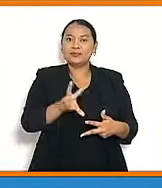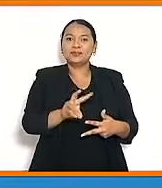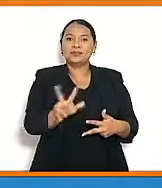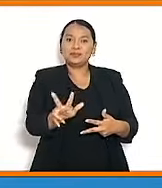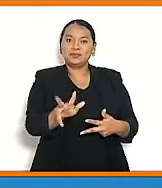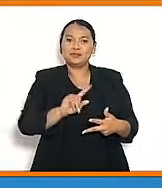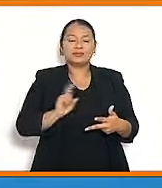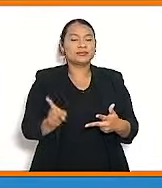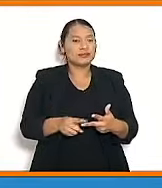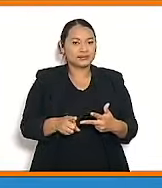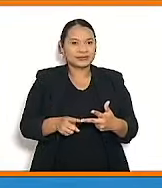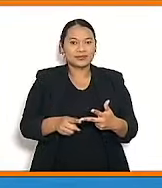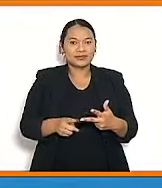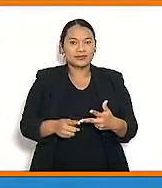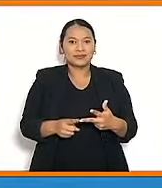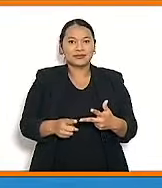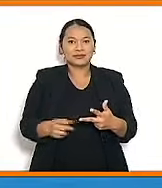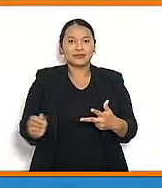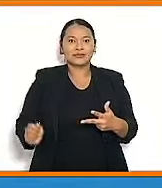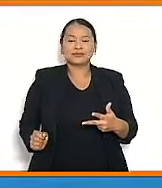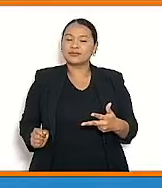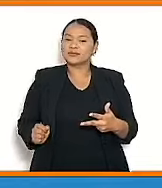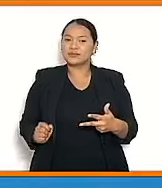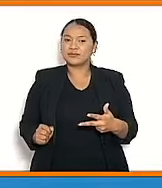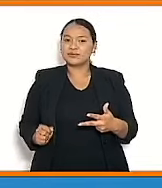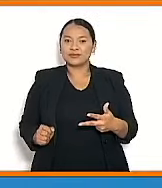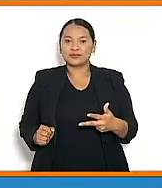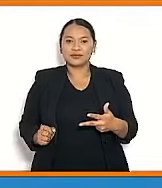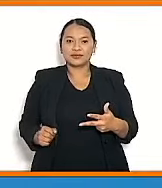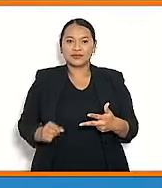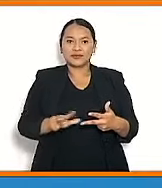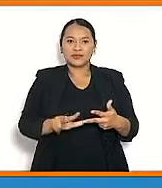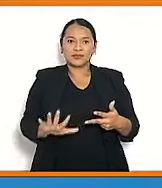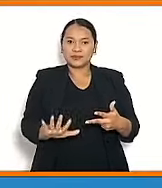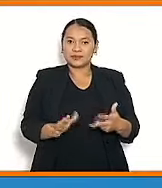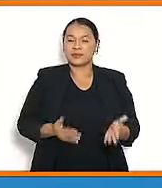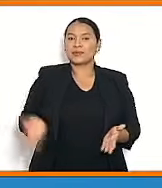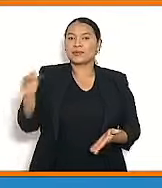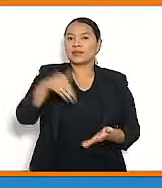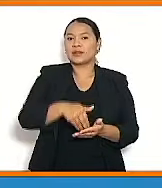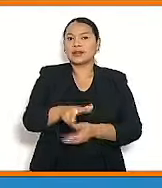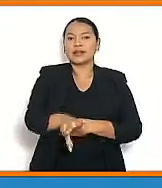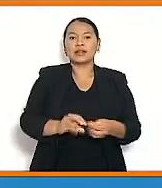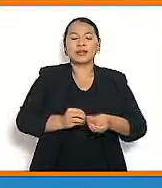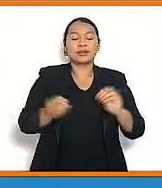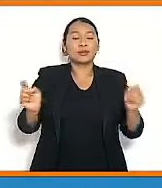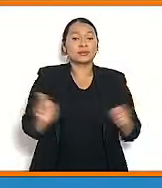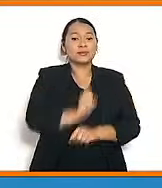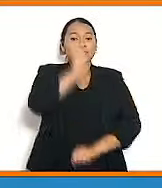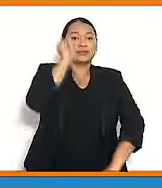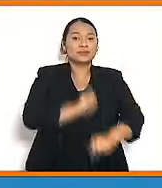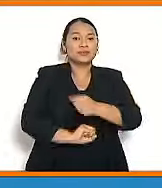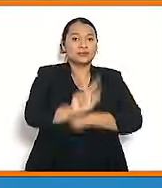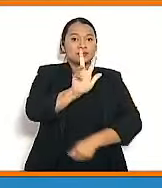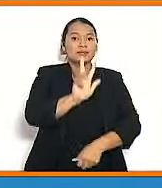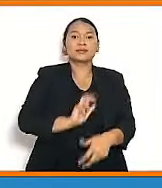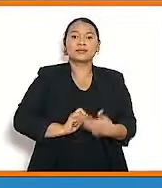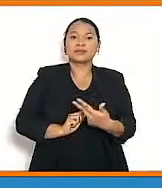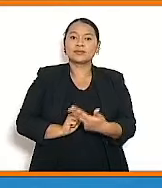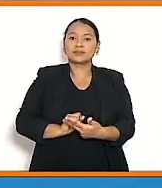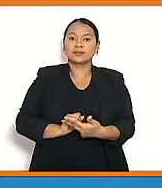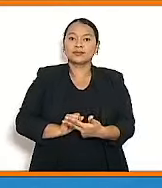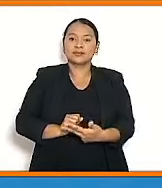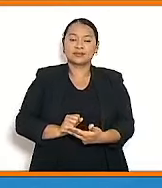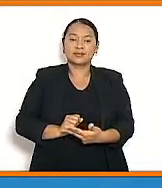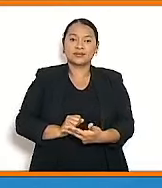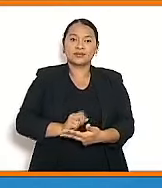73, tercer y último número, favorecedor. 35, queridos jugadores, con mucho gusto repito los tres números